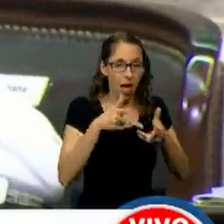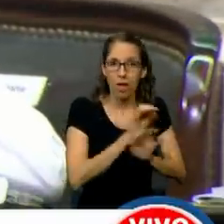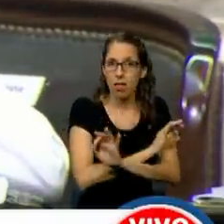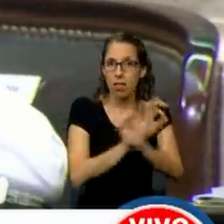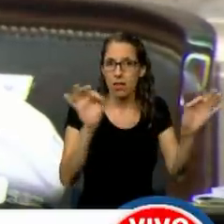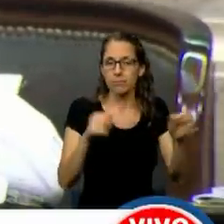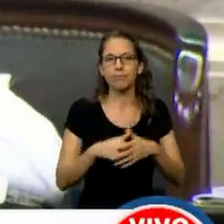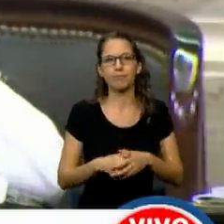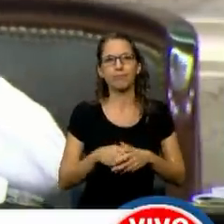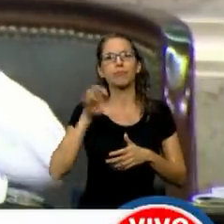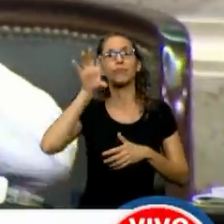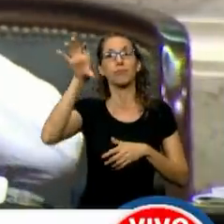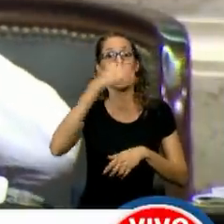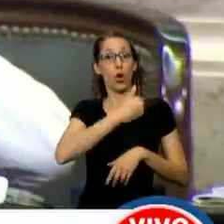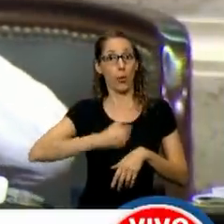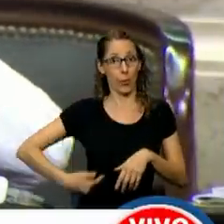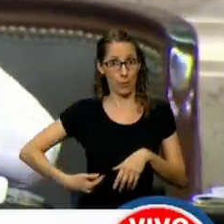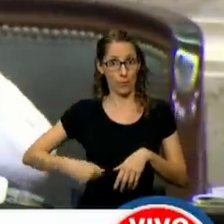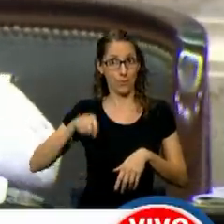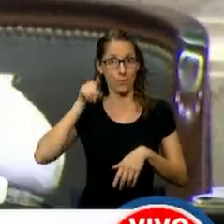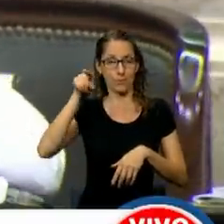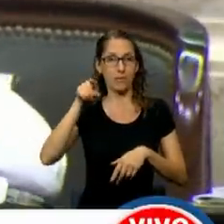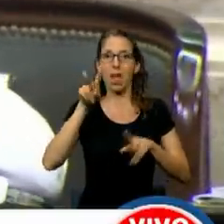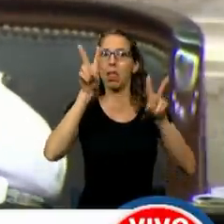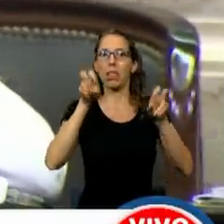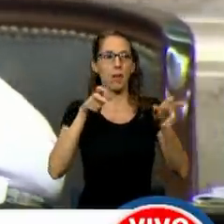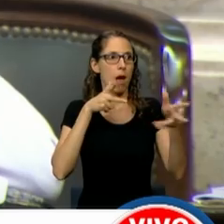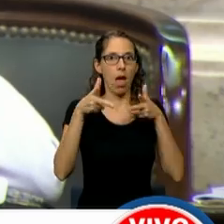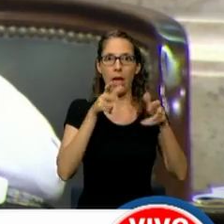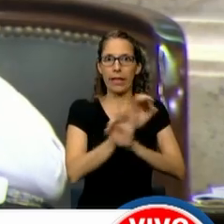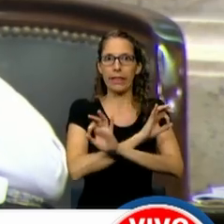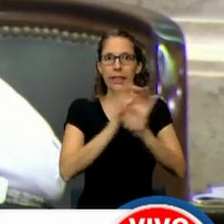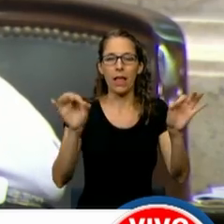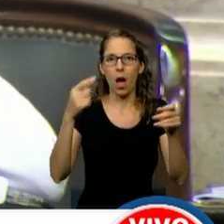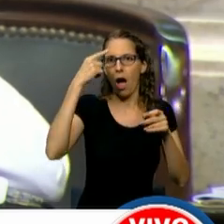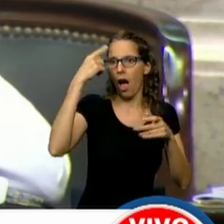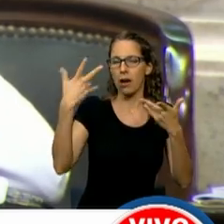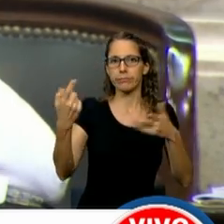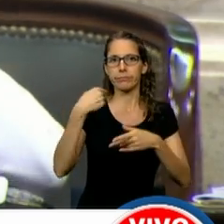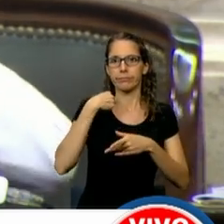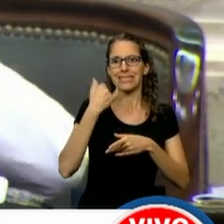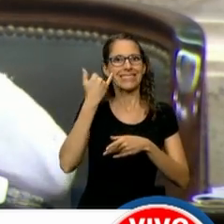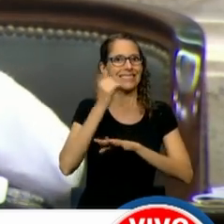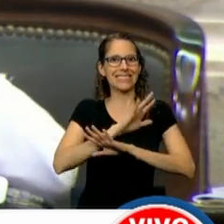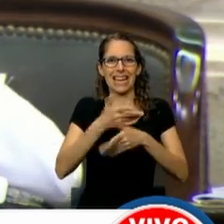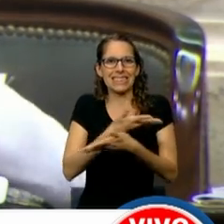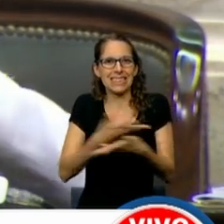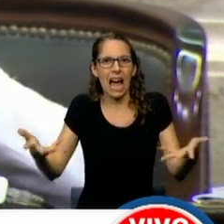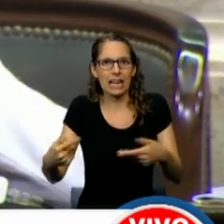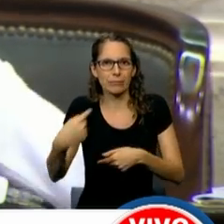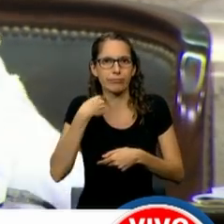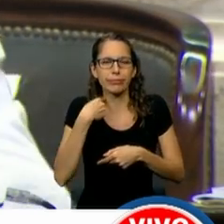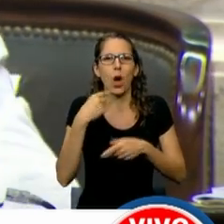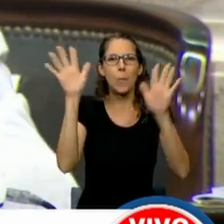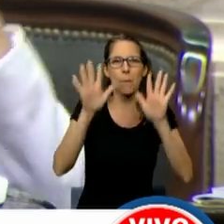que se ha olvidado de prevenir este tema y en vez de impermeabilizar canales o eficientizar el